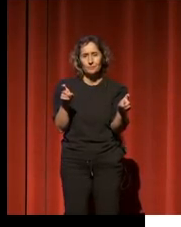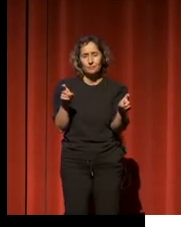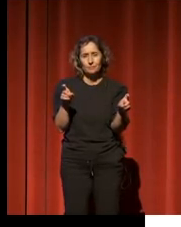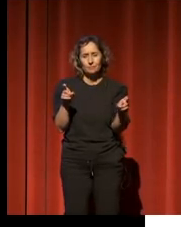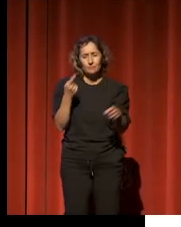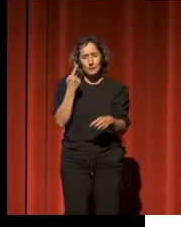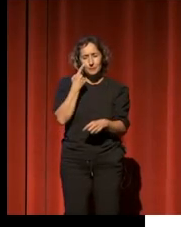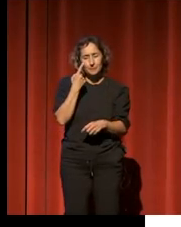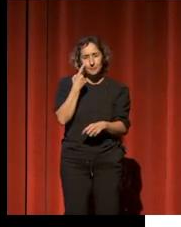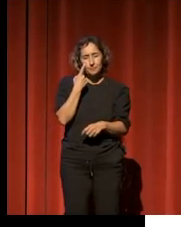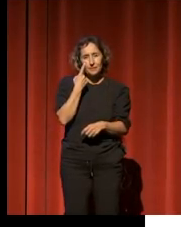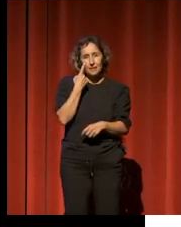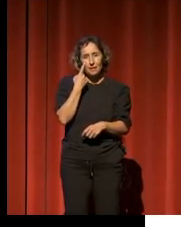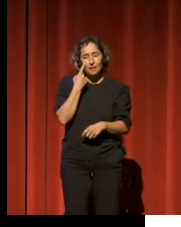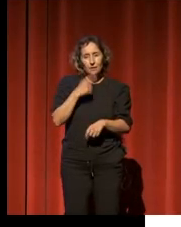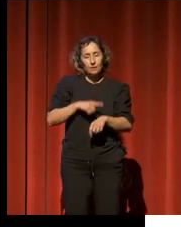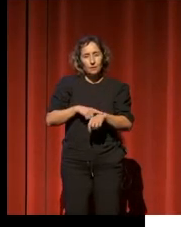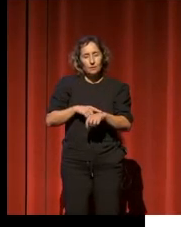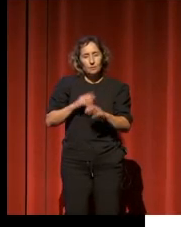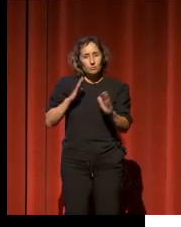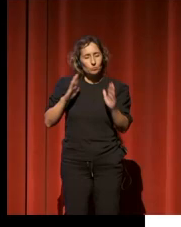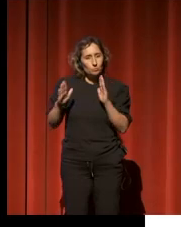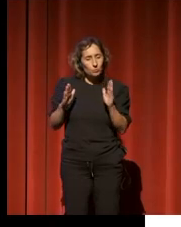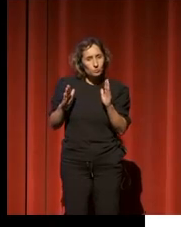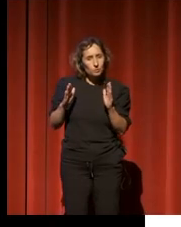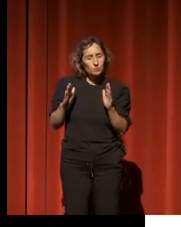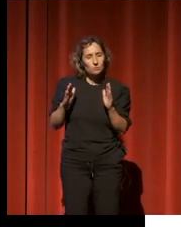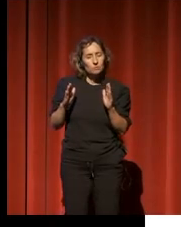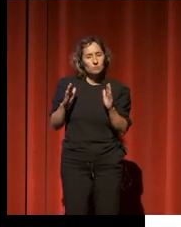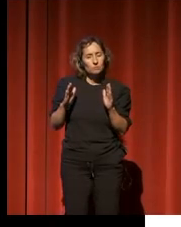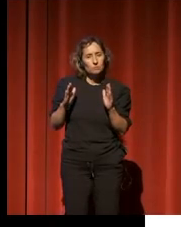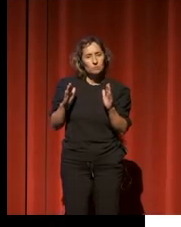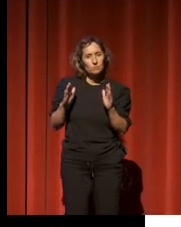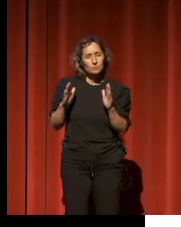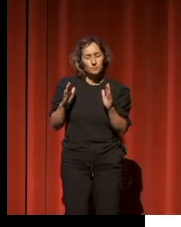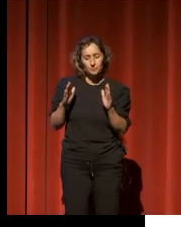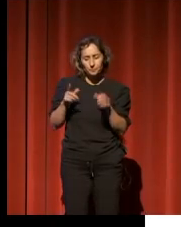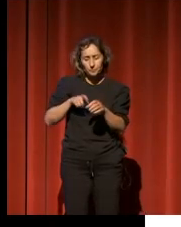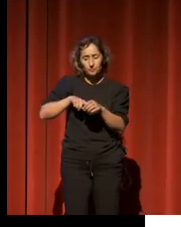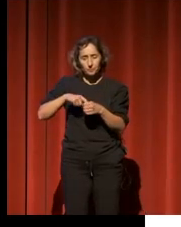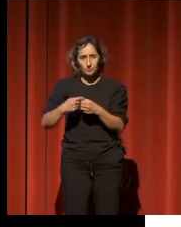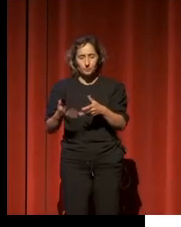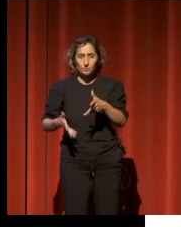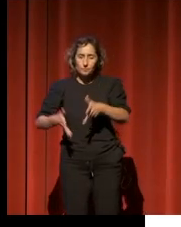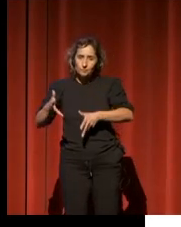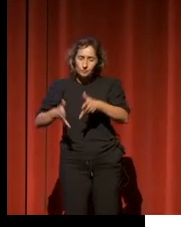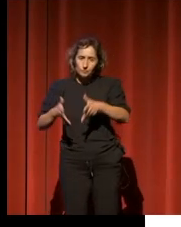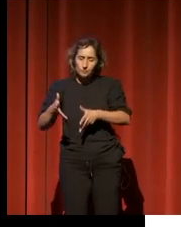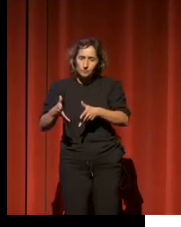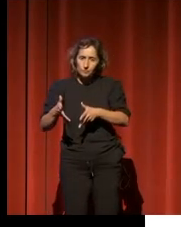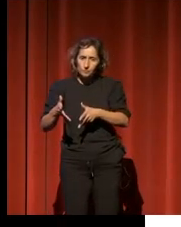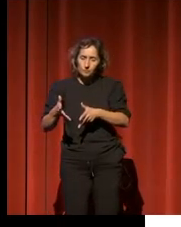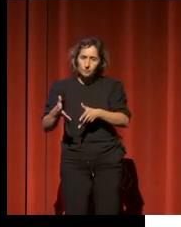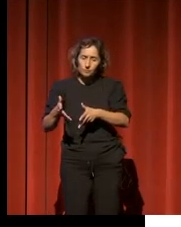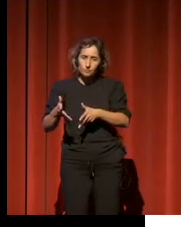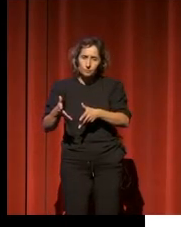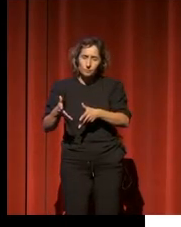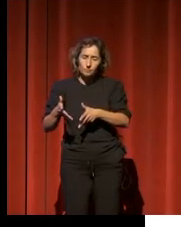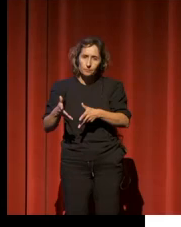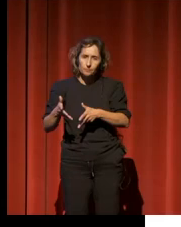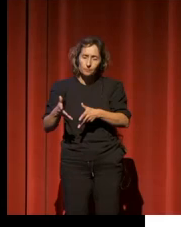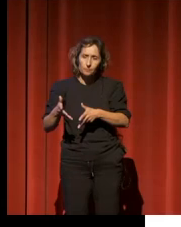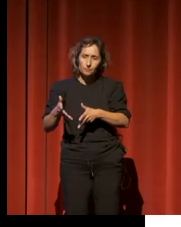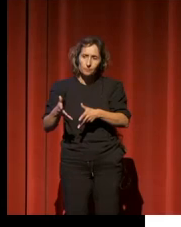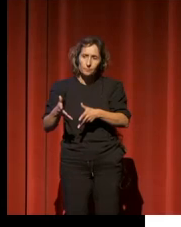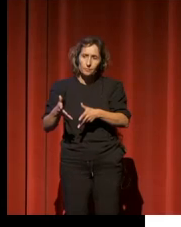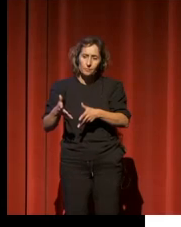observan algunos momentos en los discursos y las prácticas alrededor de la participación ciudadana un discurso alrededor de la